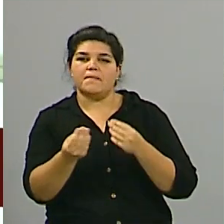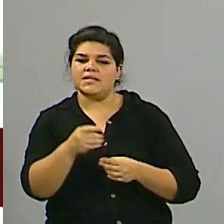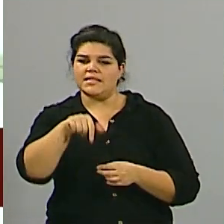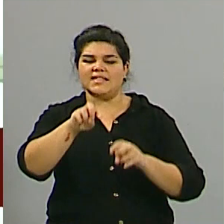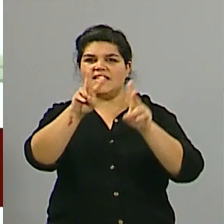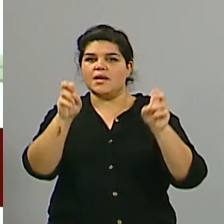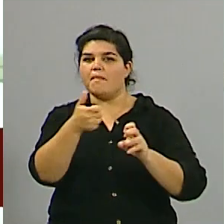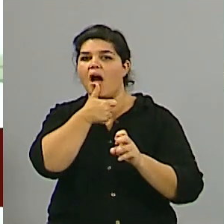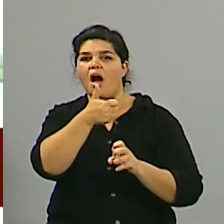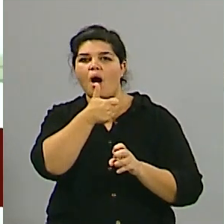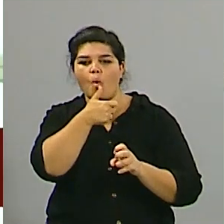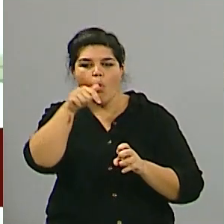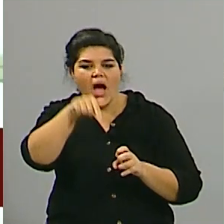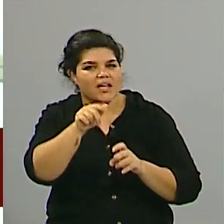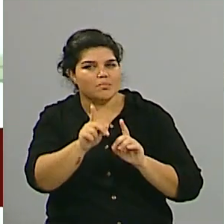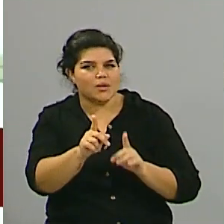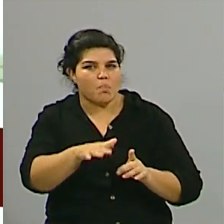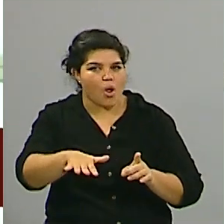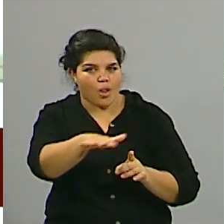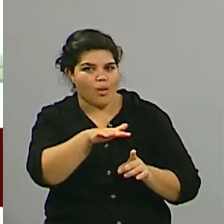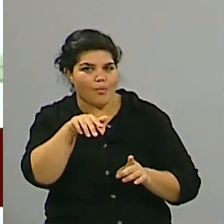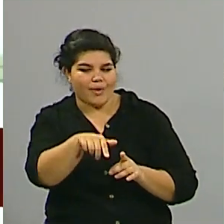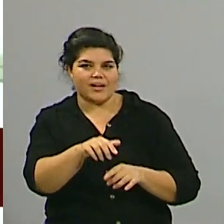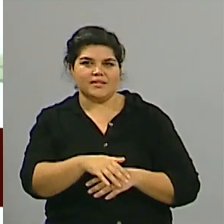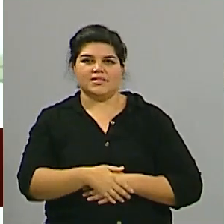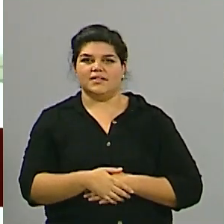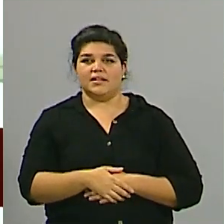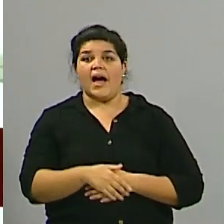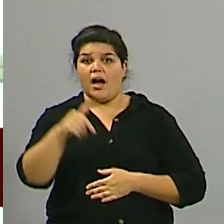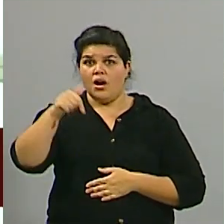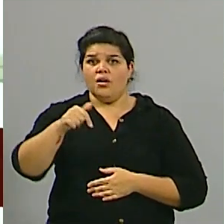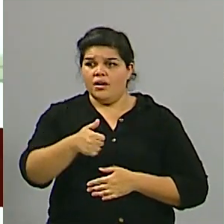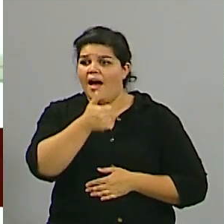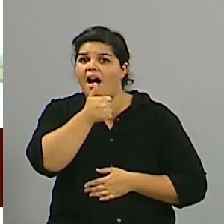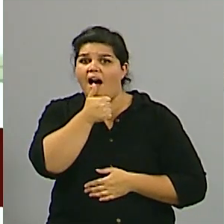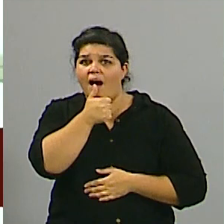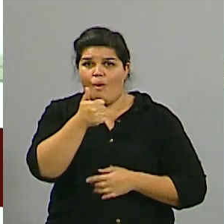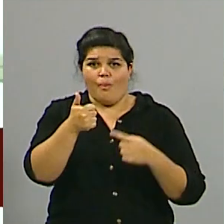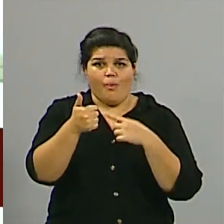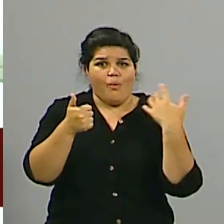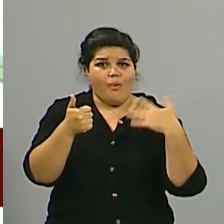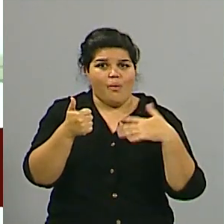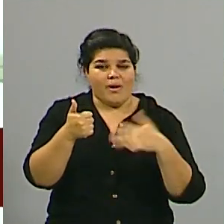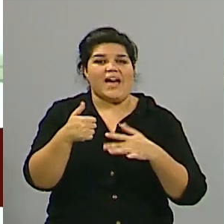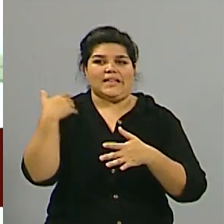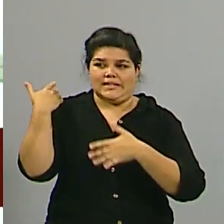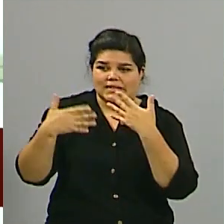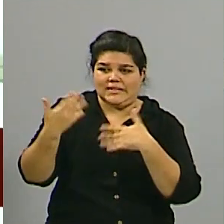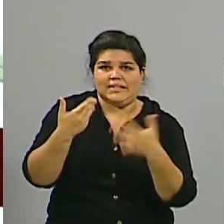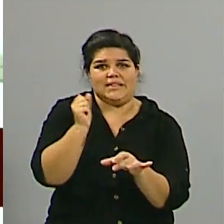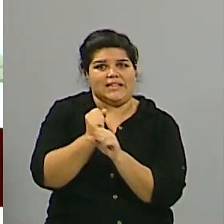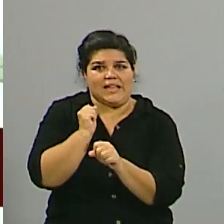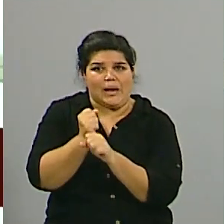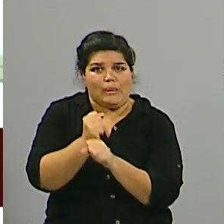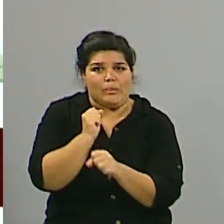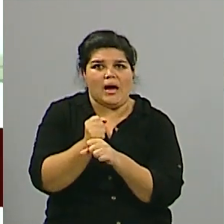agua, ¿no? Esto que hoy por hoy es lo que se viene trabajando, no digo solamente en la provincia y en el país, sino en el mundo, ¿no?